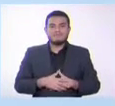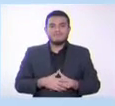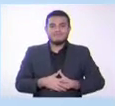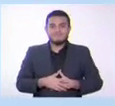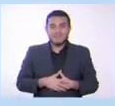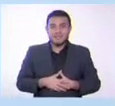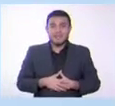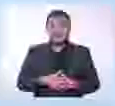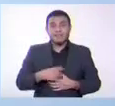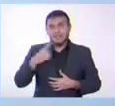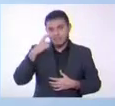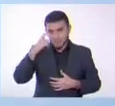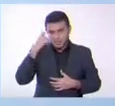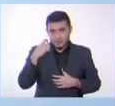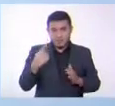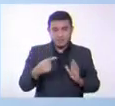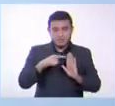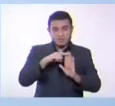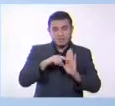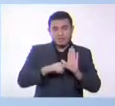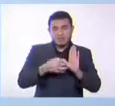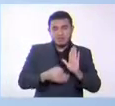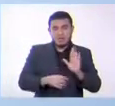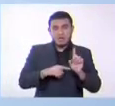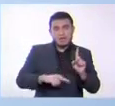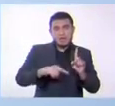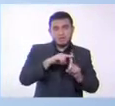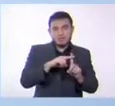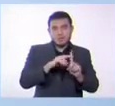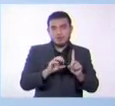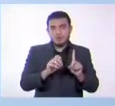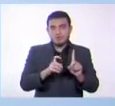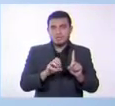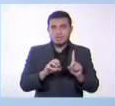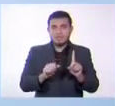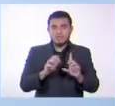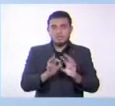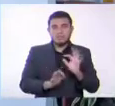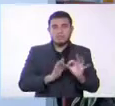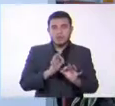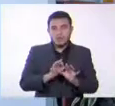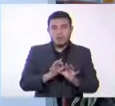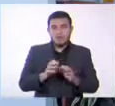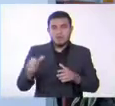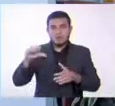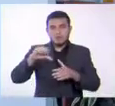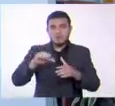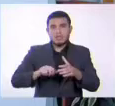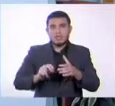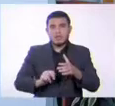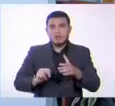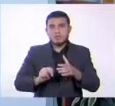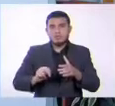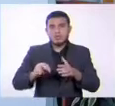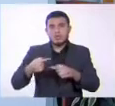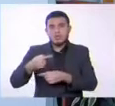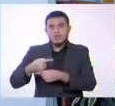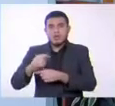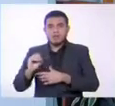Recuerden la regla de que la suma de los estados de oxidación de los átomos en una sustancia neutra es igual a